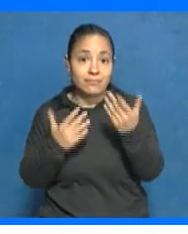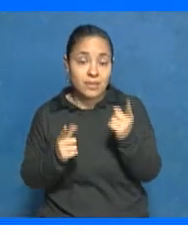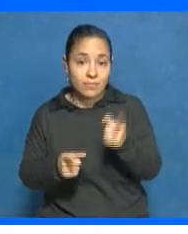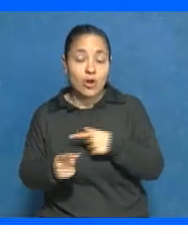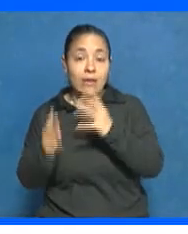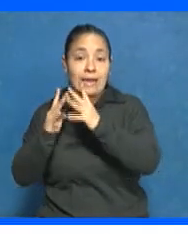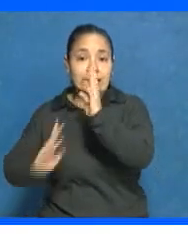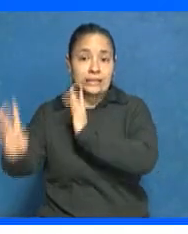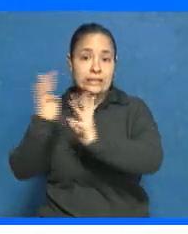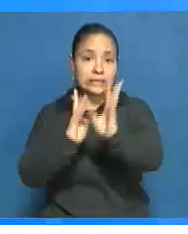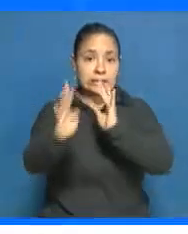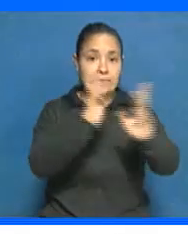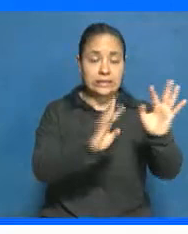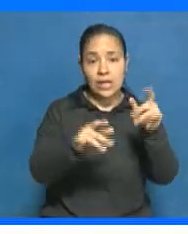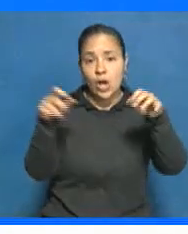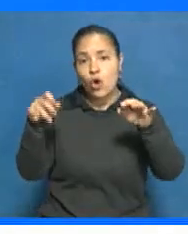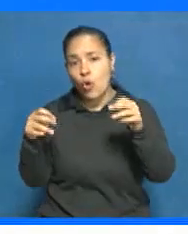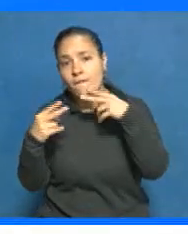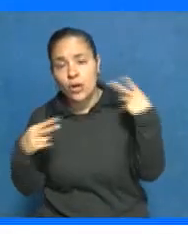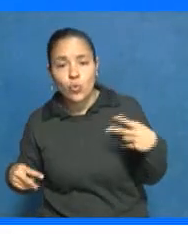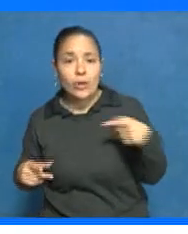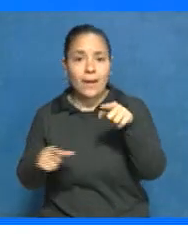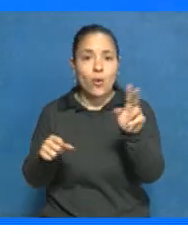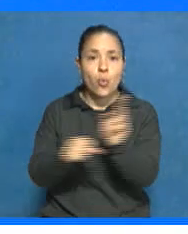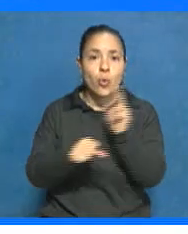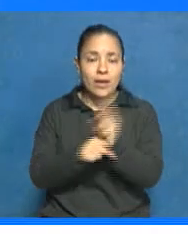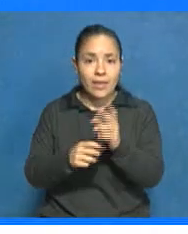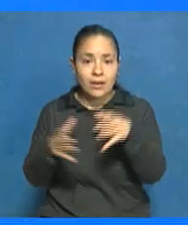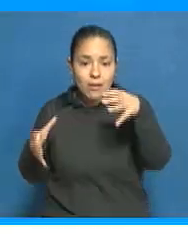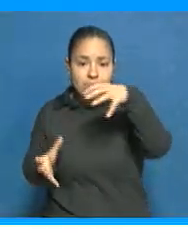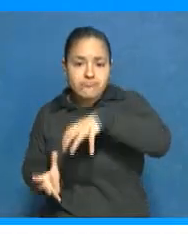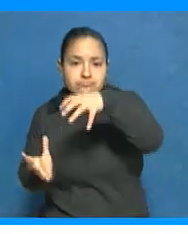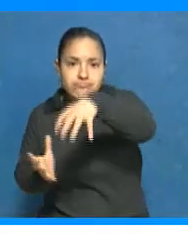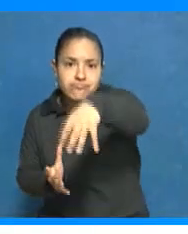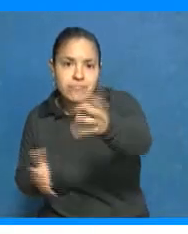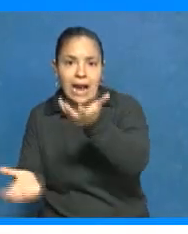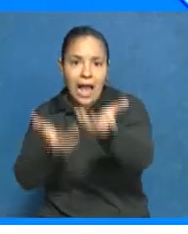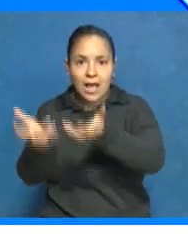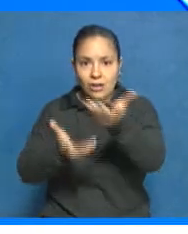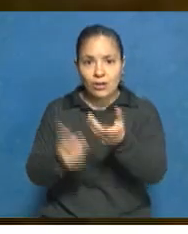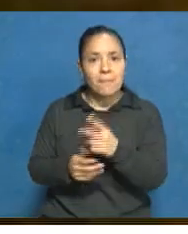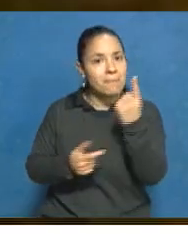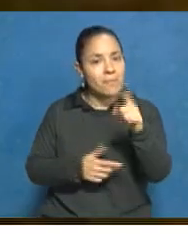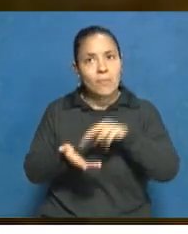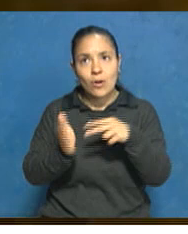proteger los cultivos a pesar de este recurso aseguran que tienen pérdidas de hasta el 50%